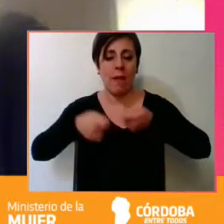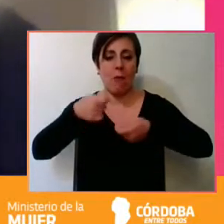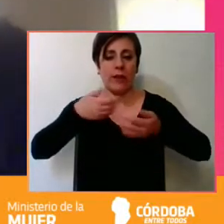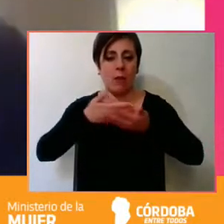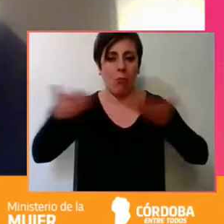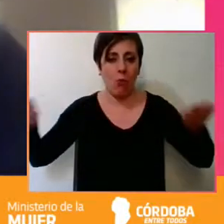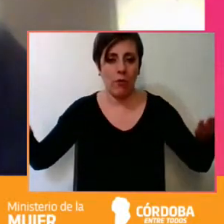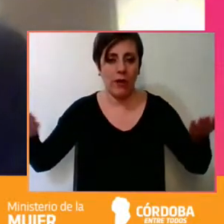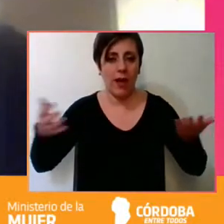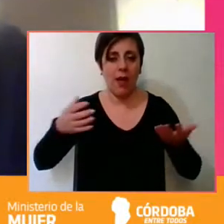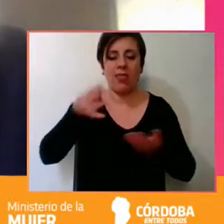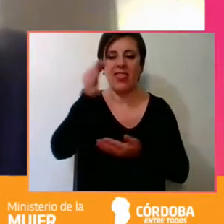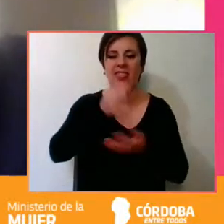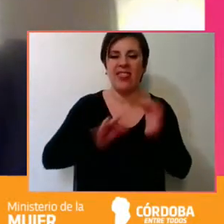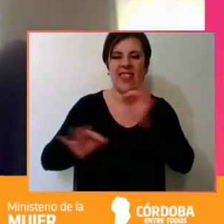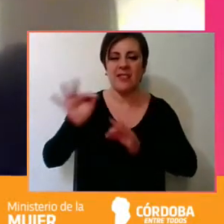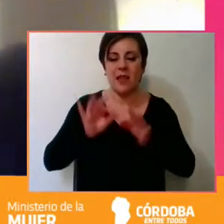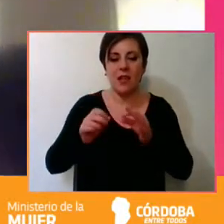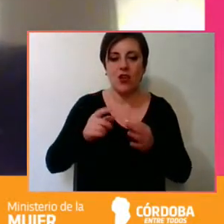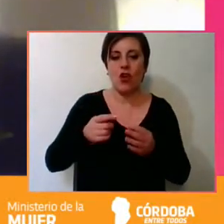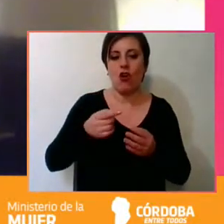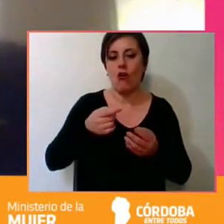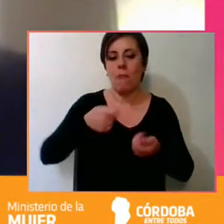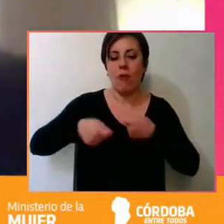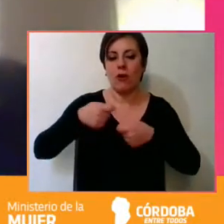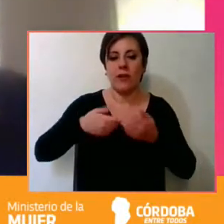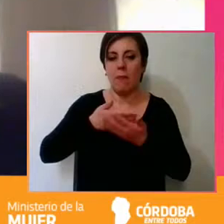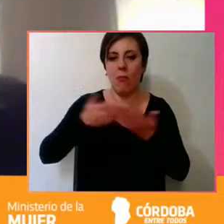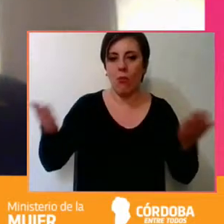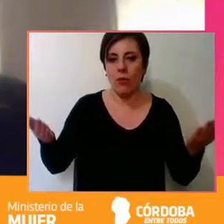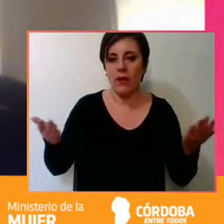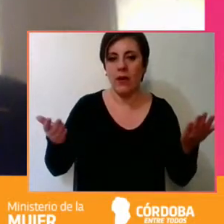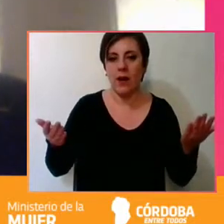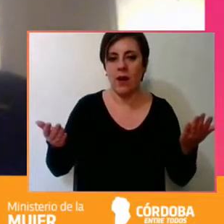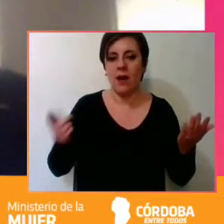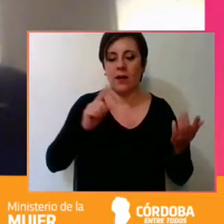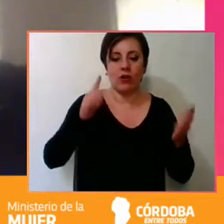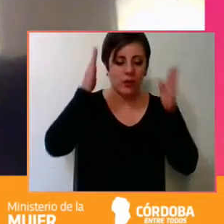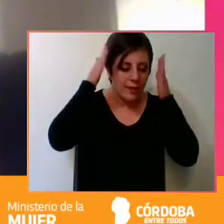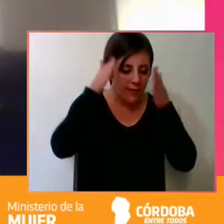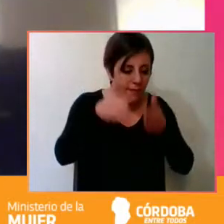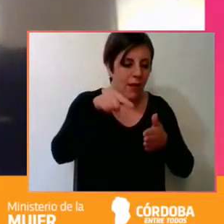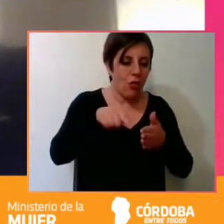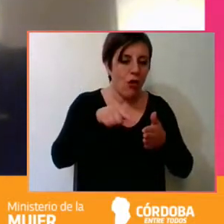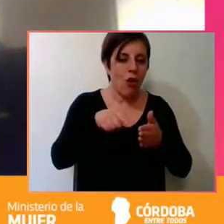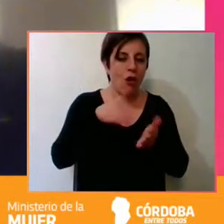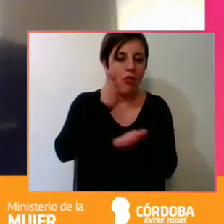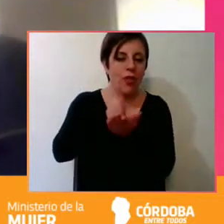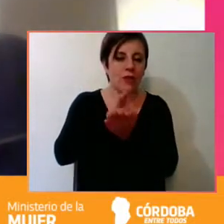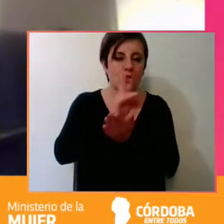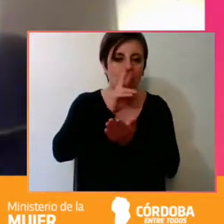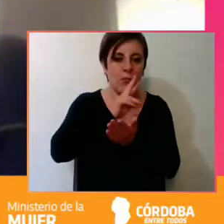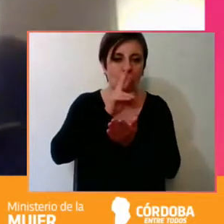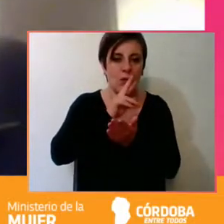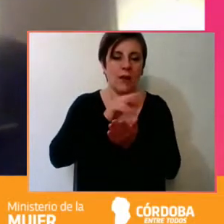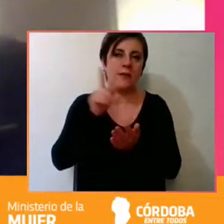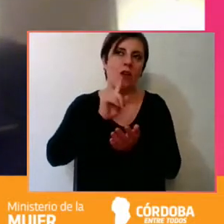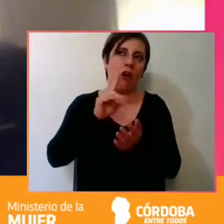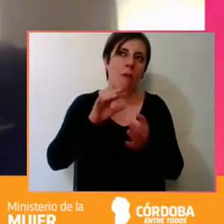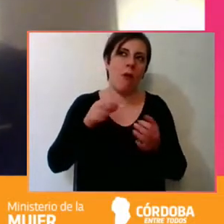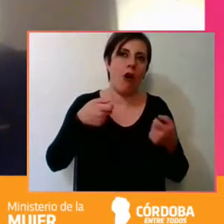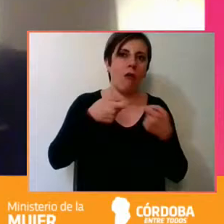un diseño de la política pública no centrada en restaurar los derechos de la mujer, sino en promover la conciliación en